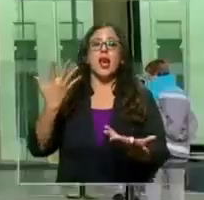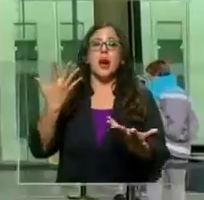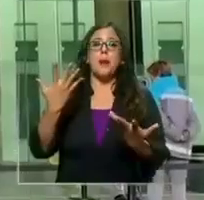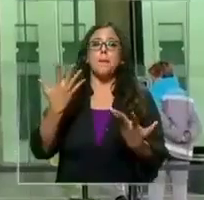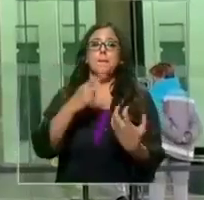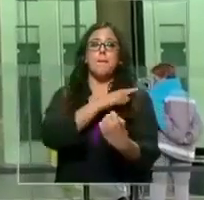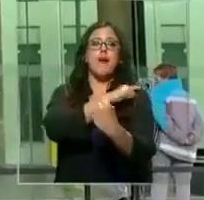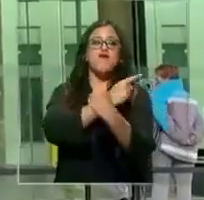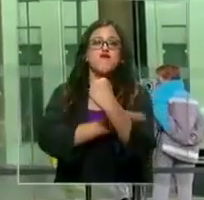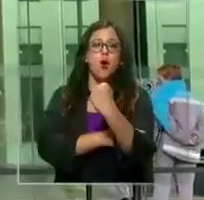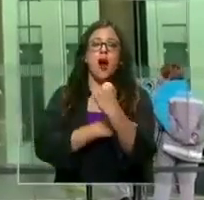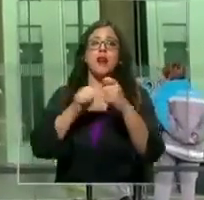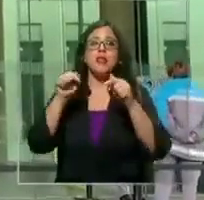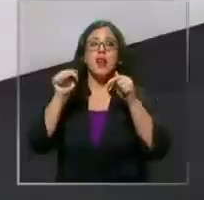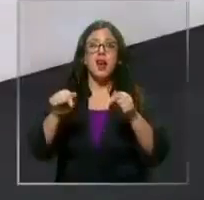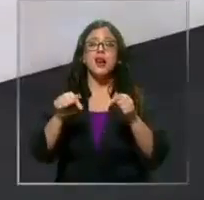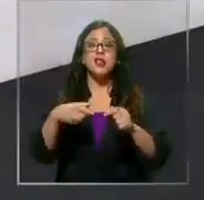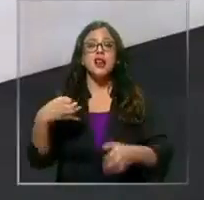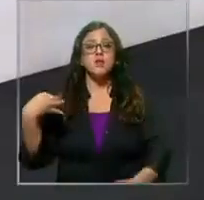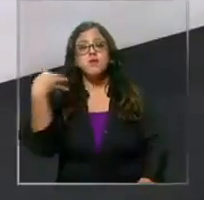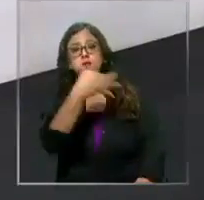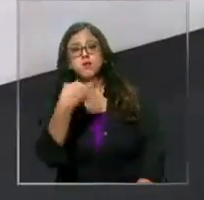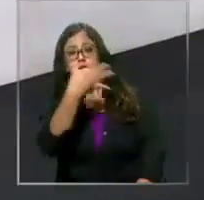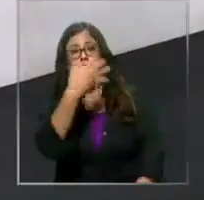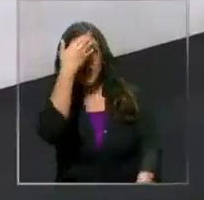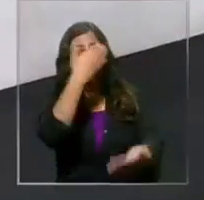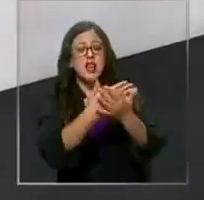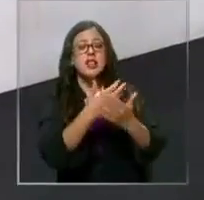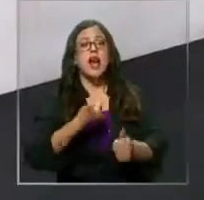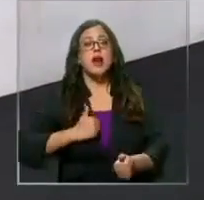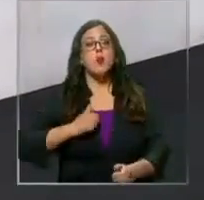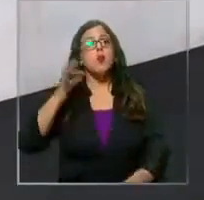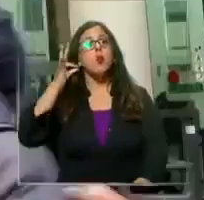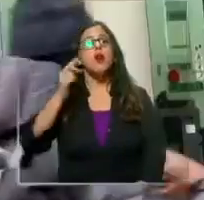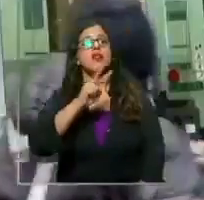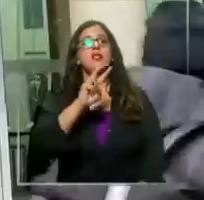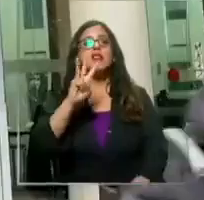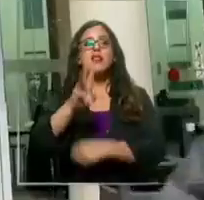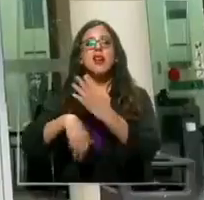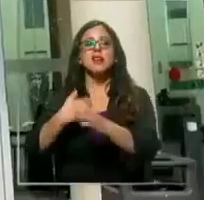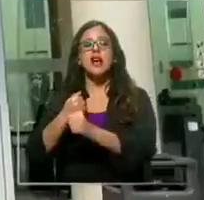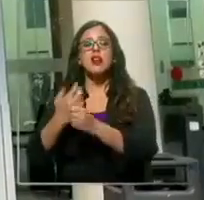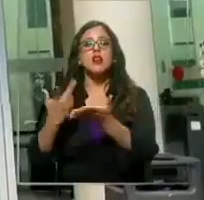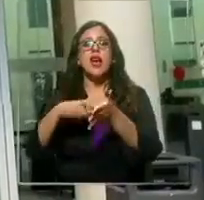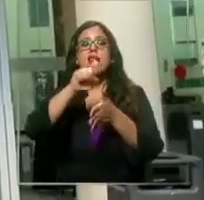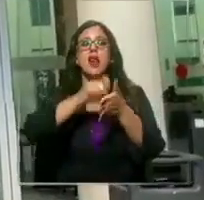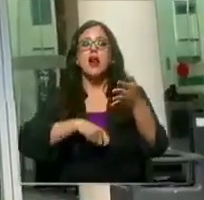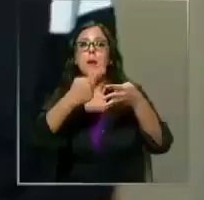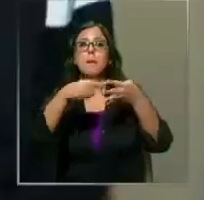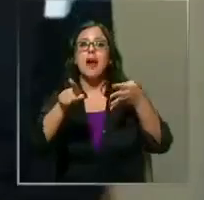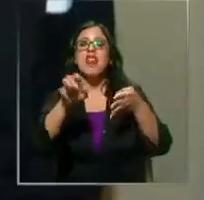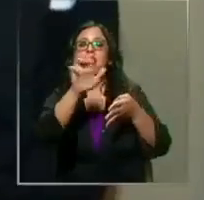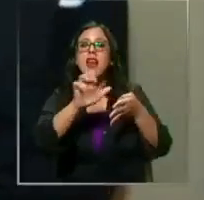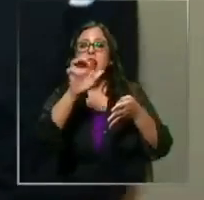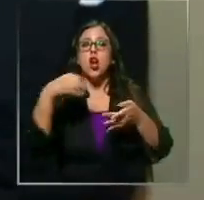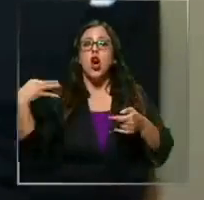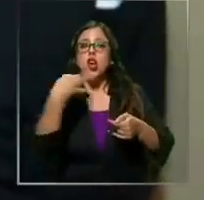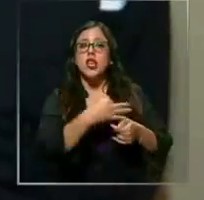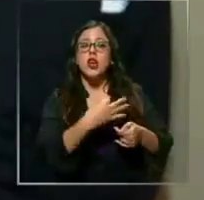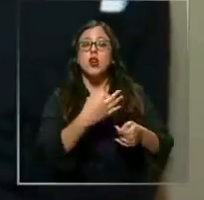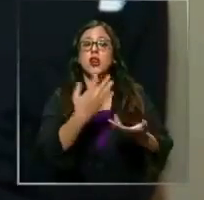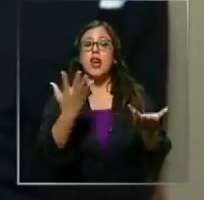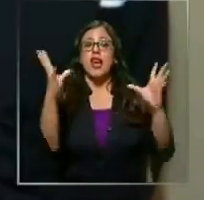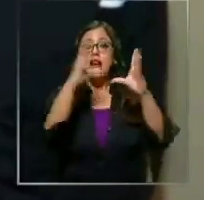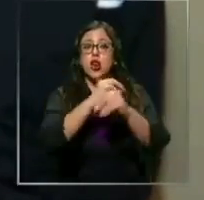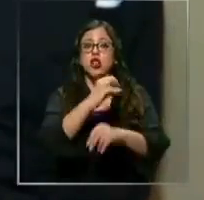que yo. Esta fue la declaración que hizo ante la policía la mujer de 23 años a principios de enero. Denunció que la noche del 30 de